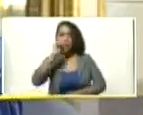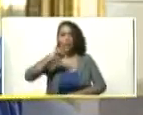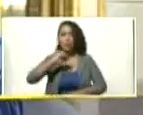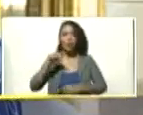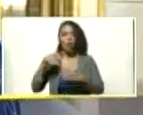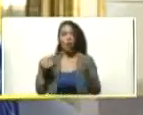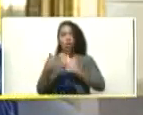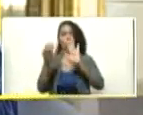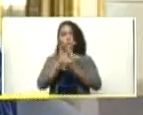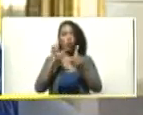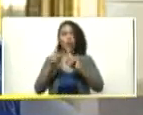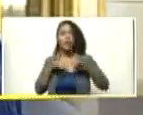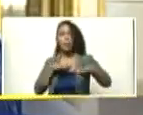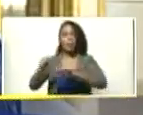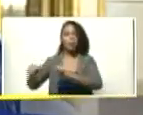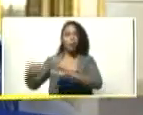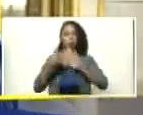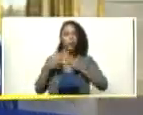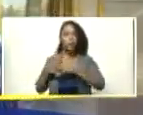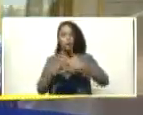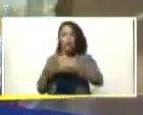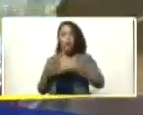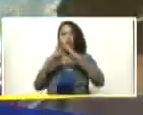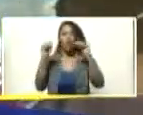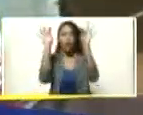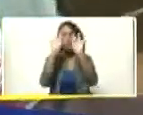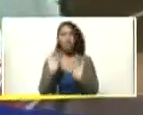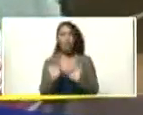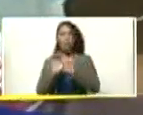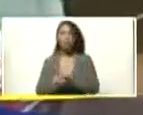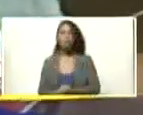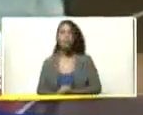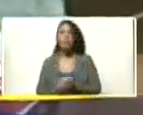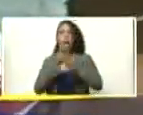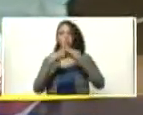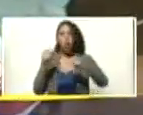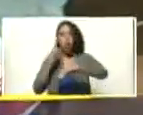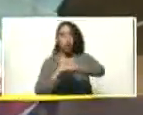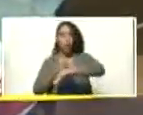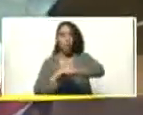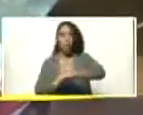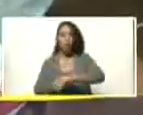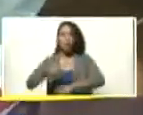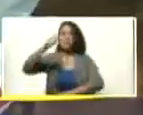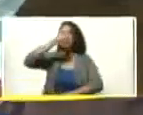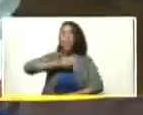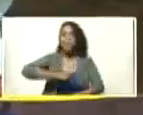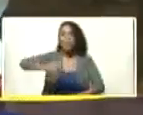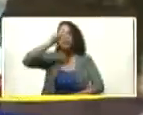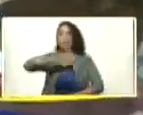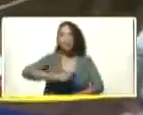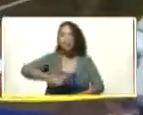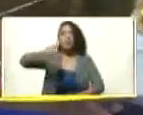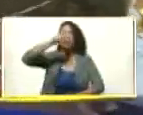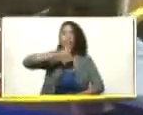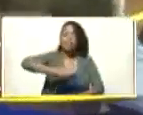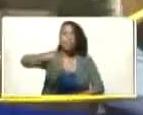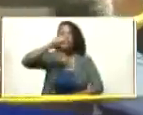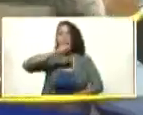del imperialismo norteamericano en todas sus formas y en todos sus tiempos. Resistencia,